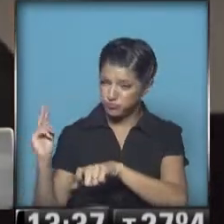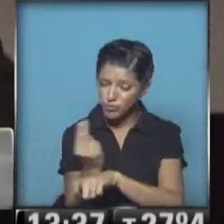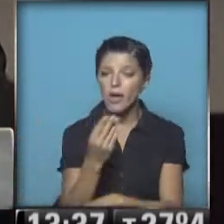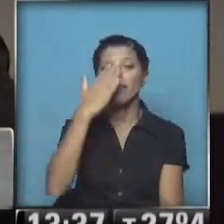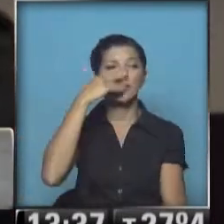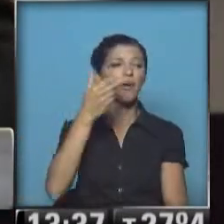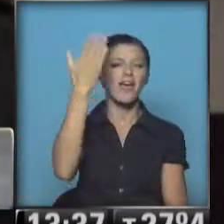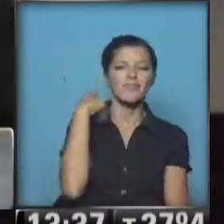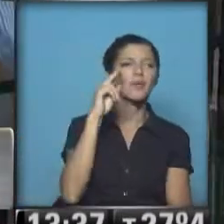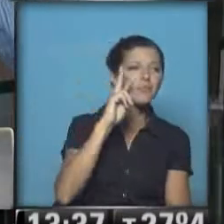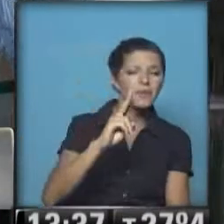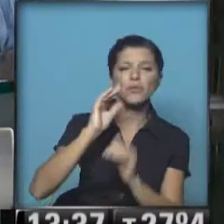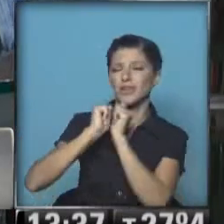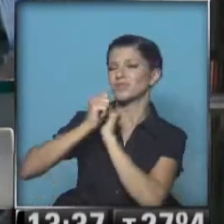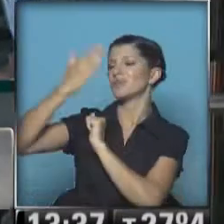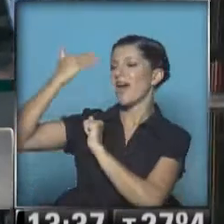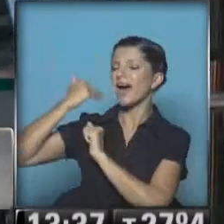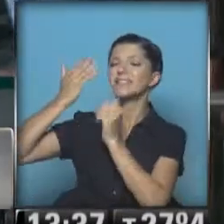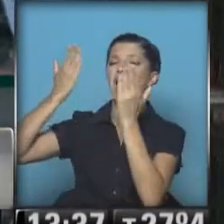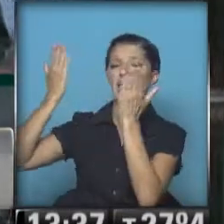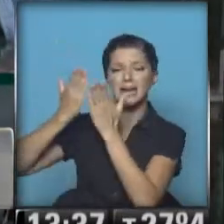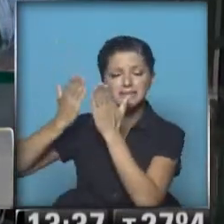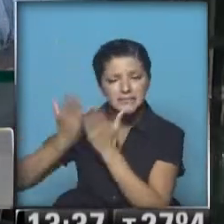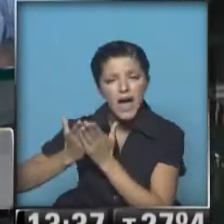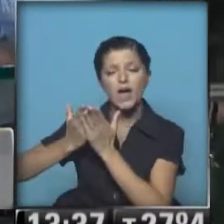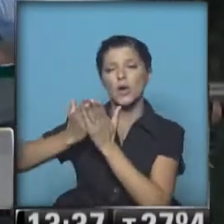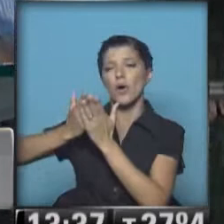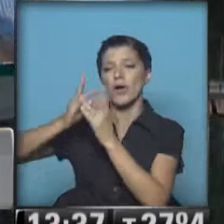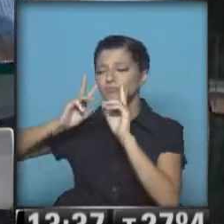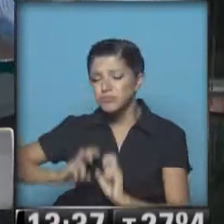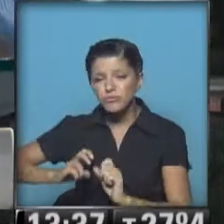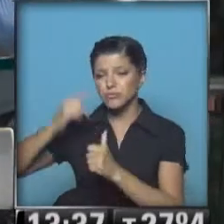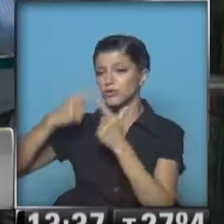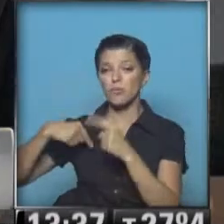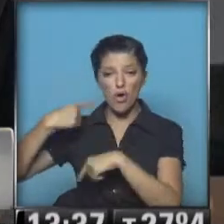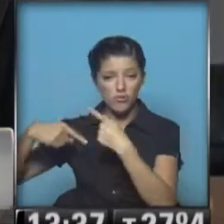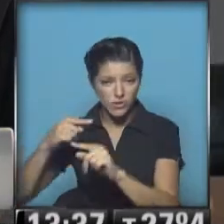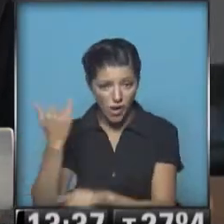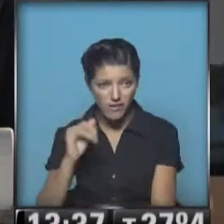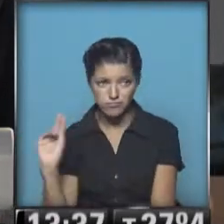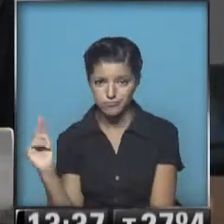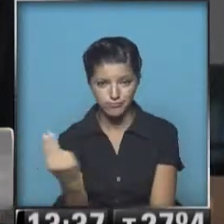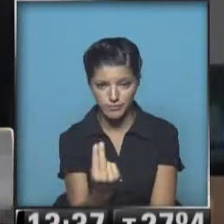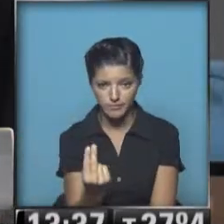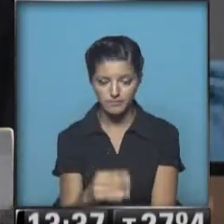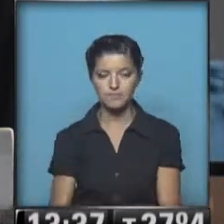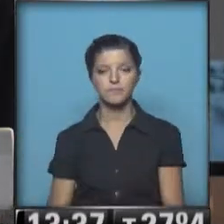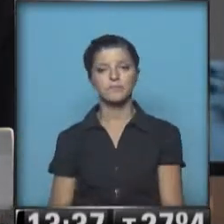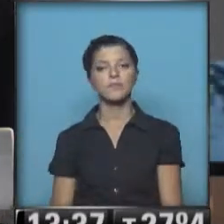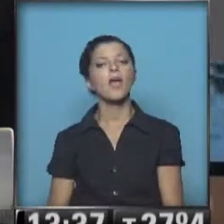se han estudiado, uh-huh, cuantificado, analizado, sigue habiendo genocidios. Y qué curioso y a la